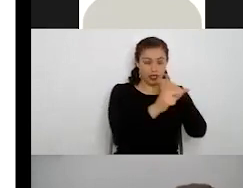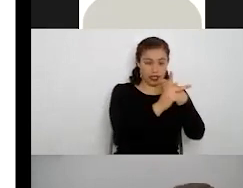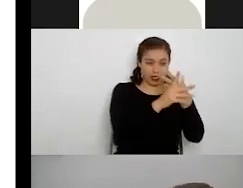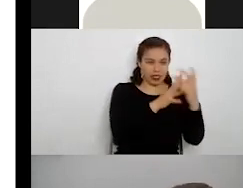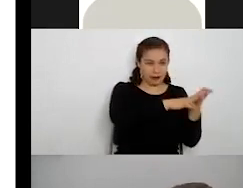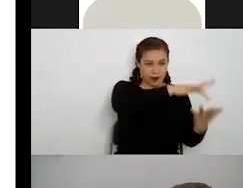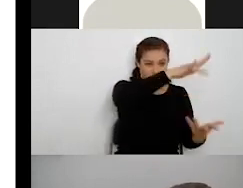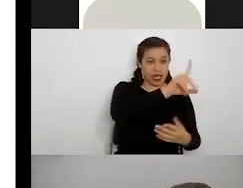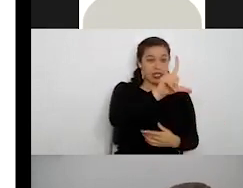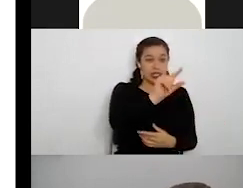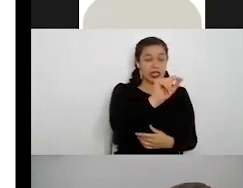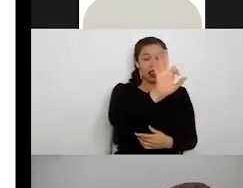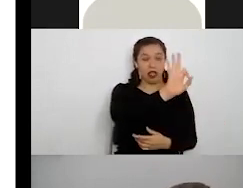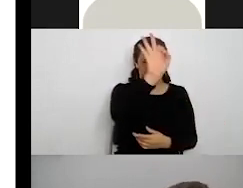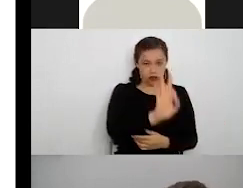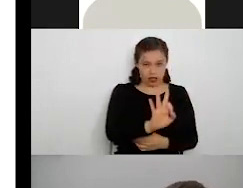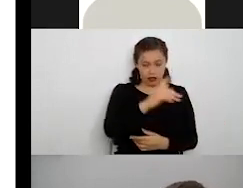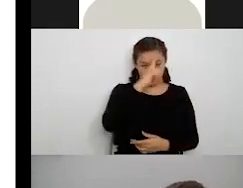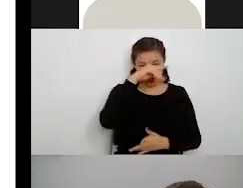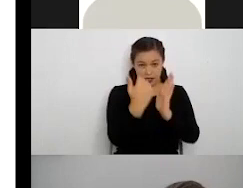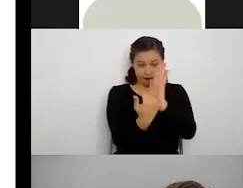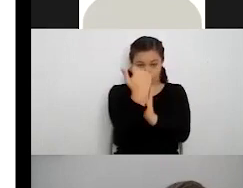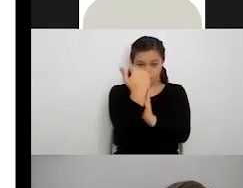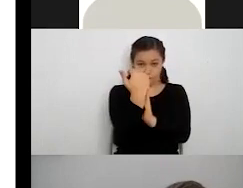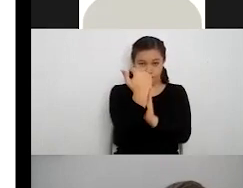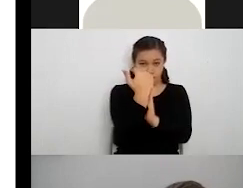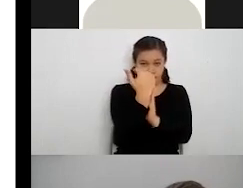70% del crecimiento